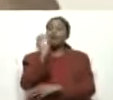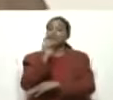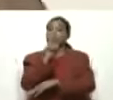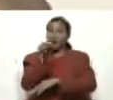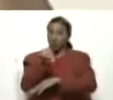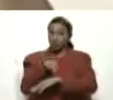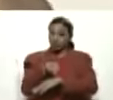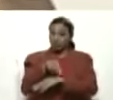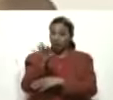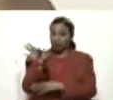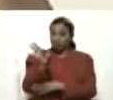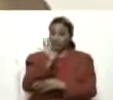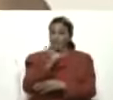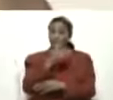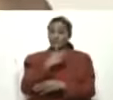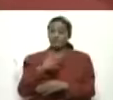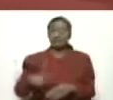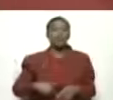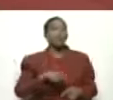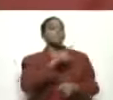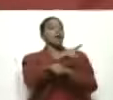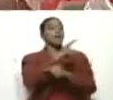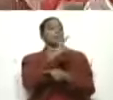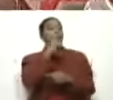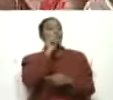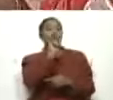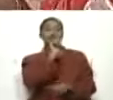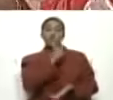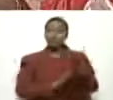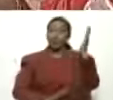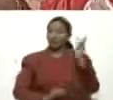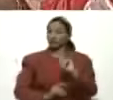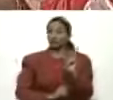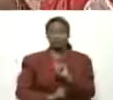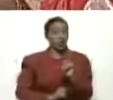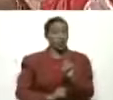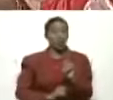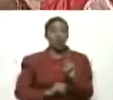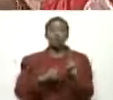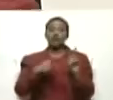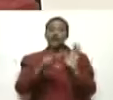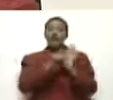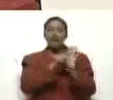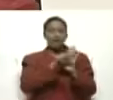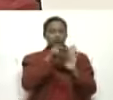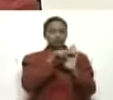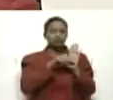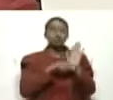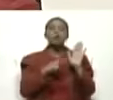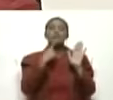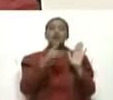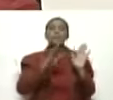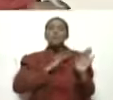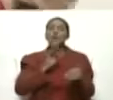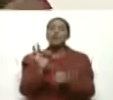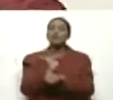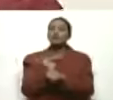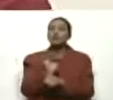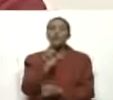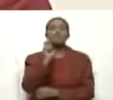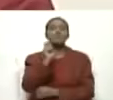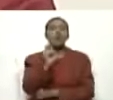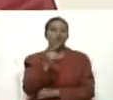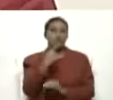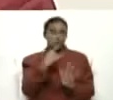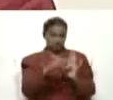En la Asamblea Nacional tiene aquí sus atribuciones, tiene sus tareas, y en ninguna parte dice, en 6 meses tiene que salir el presidente